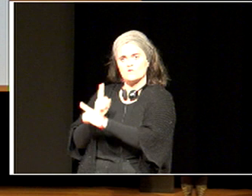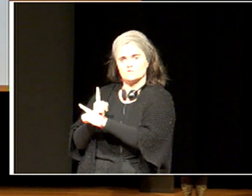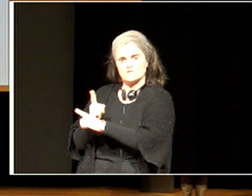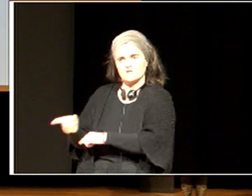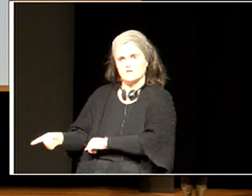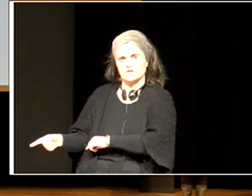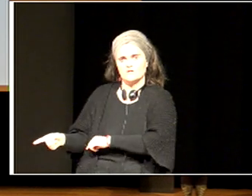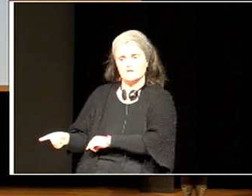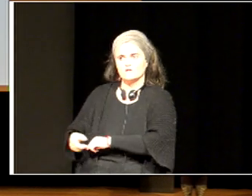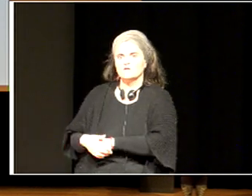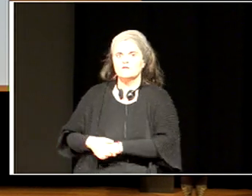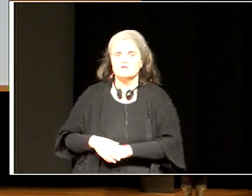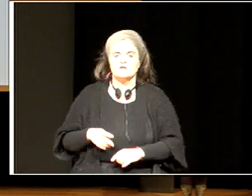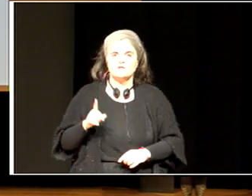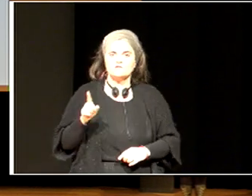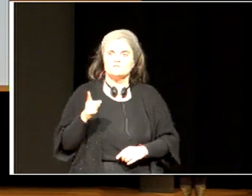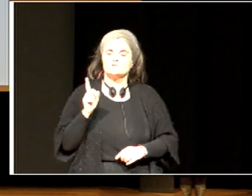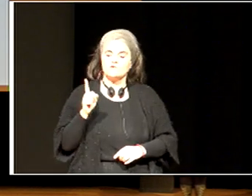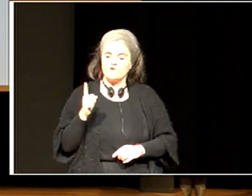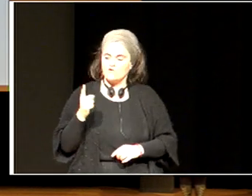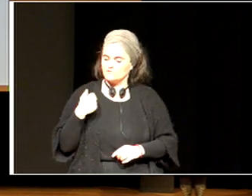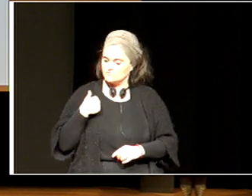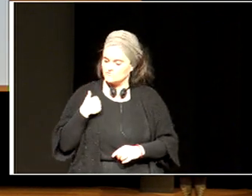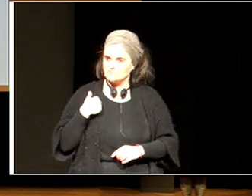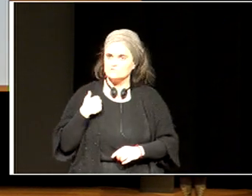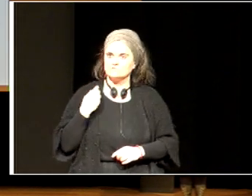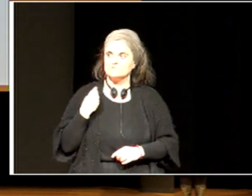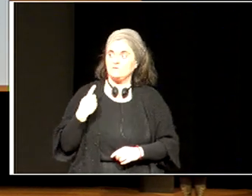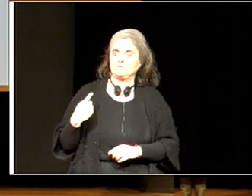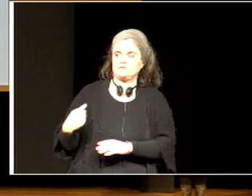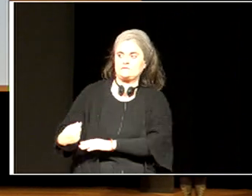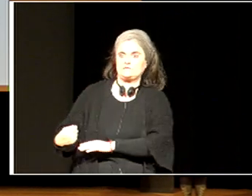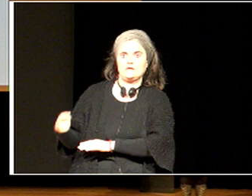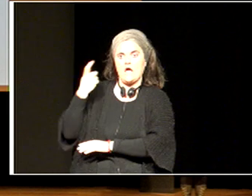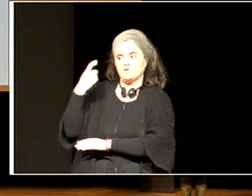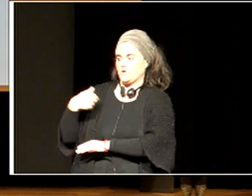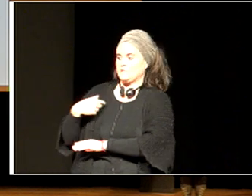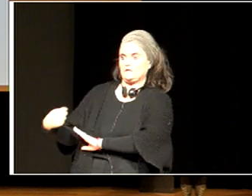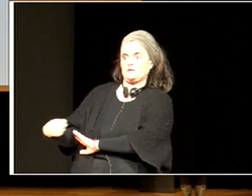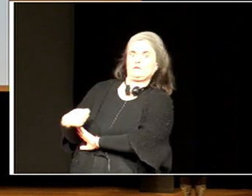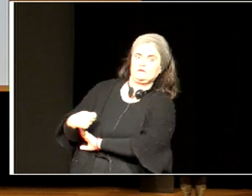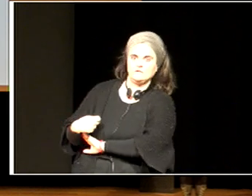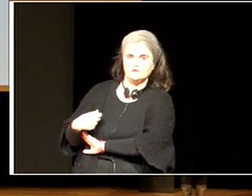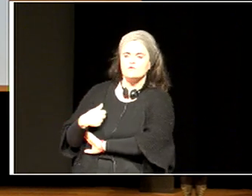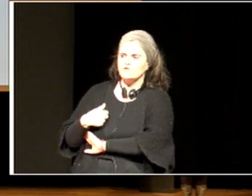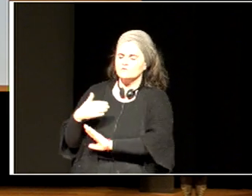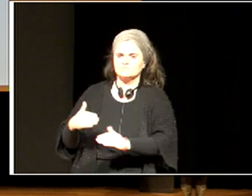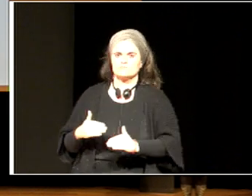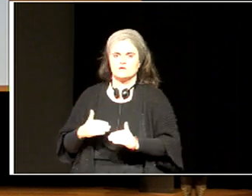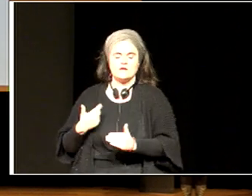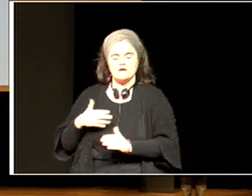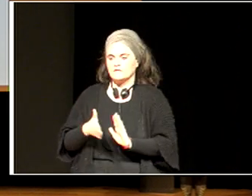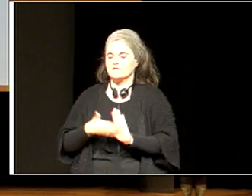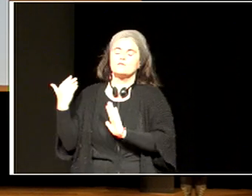que superar que nos lo digan es que tendremos que celebrarlo tendremos que aprender entonces junto al alumnado a